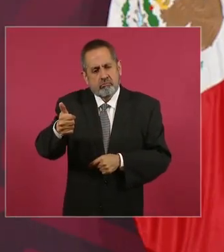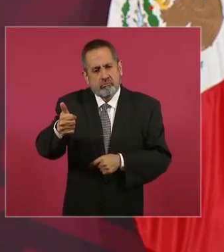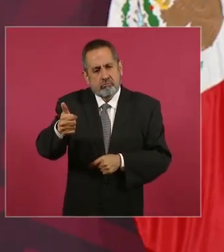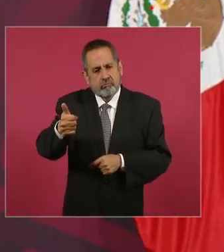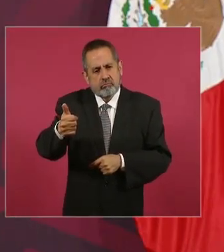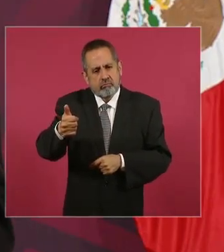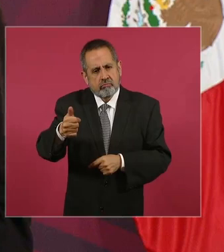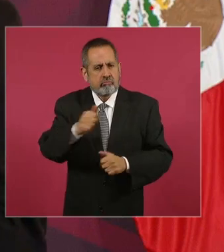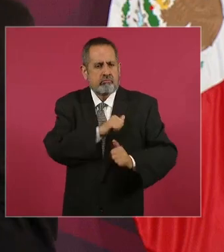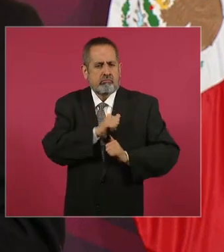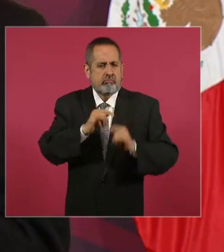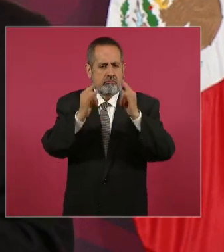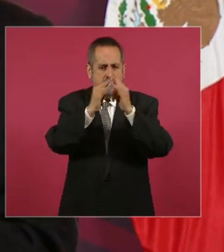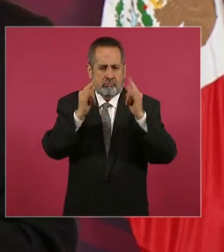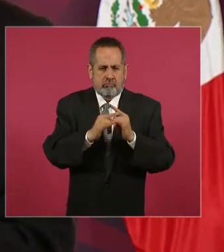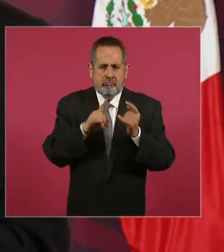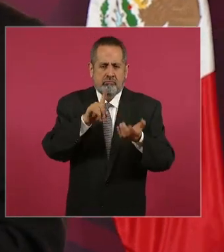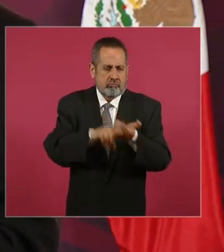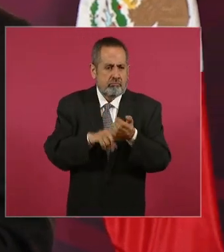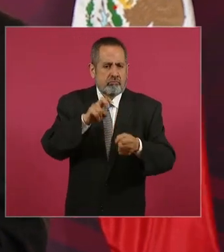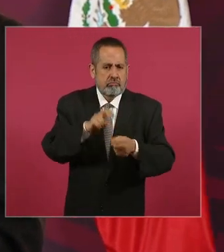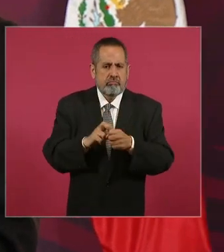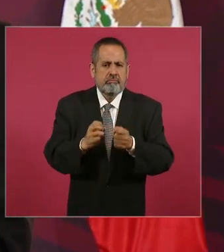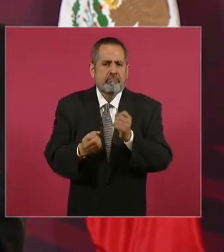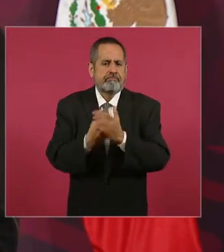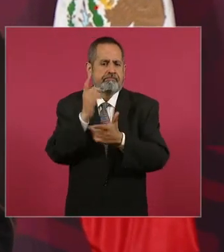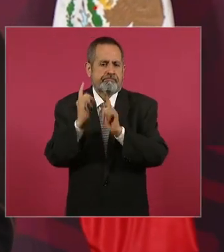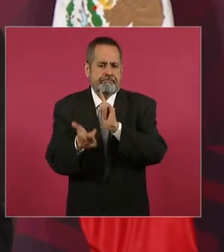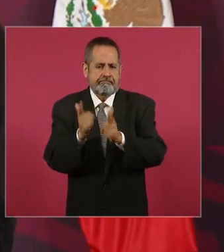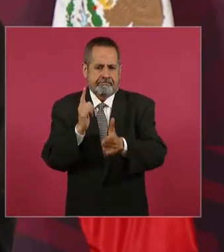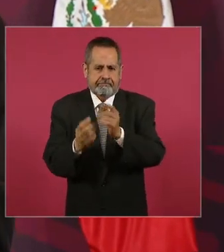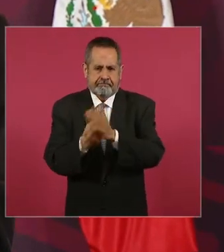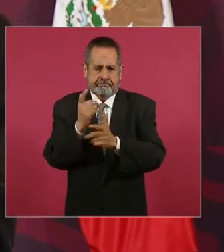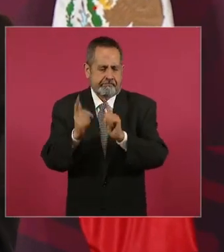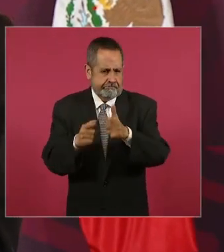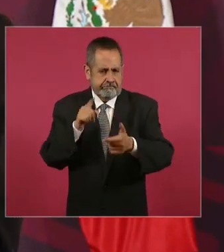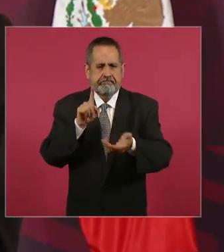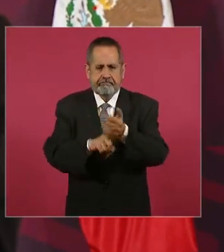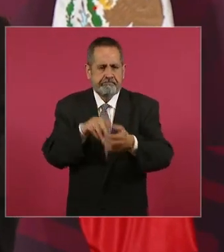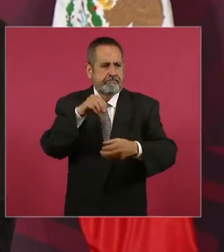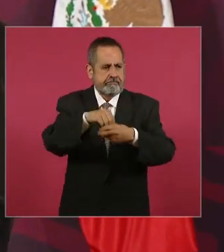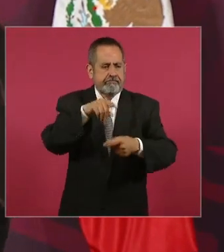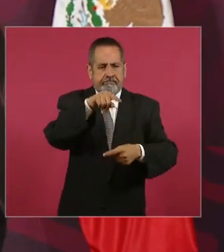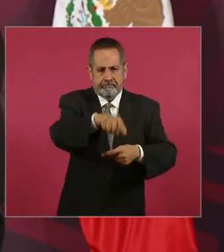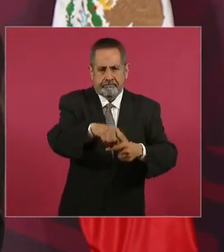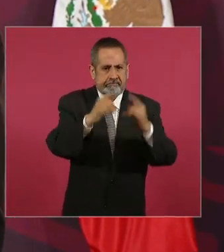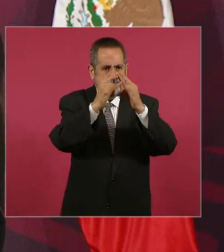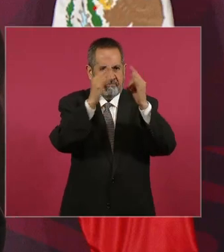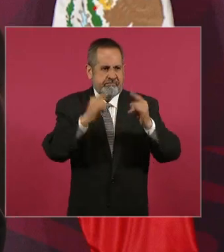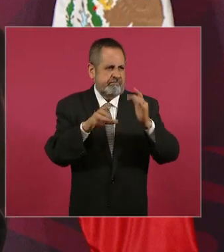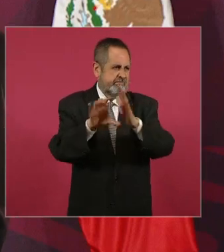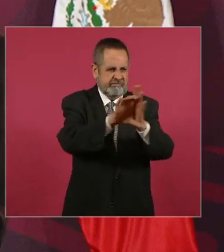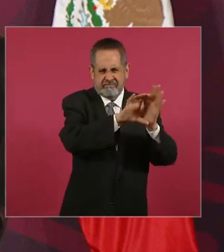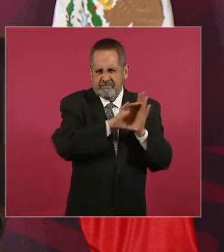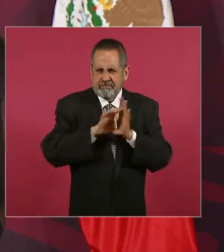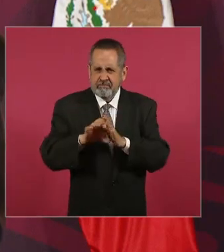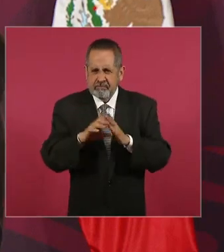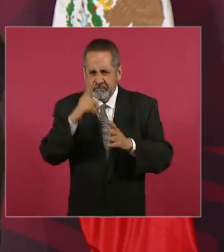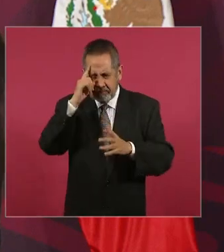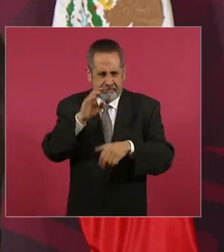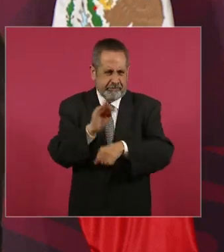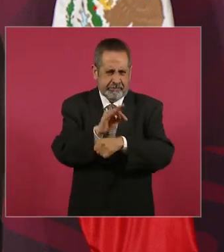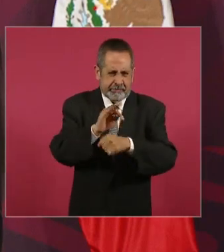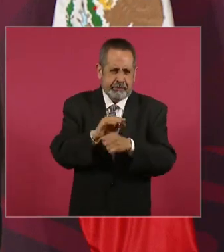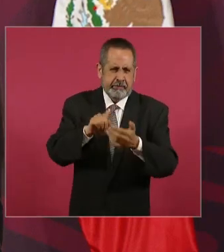un regimiento de caballería en Nuevo Laredo, una gran instalación que va a servir para